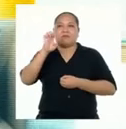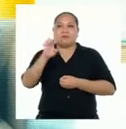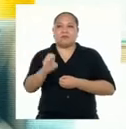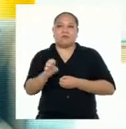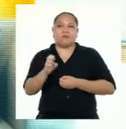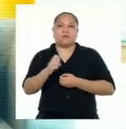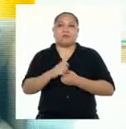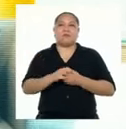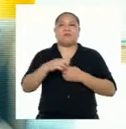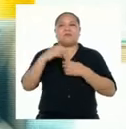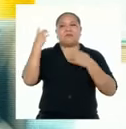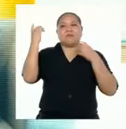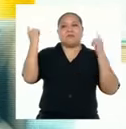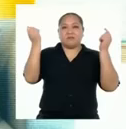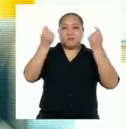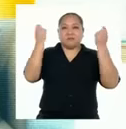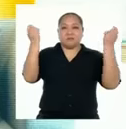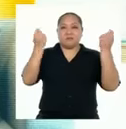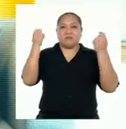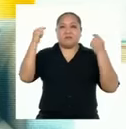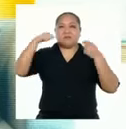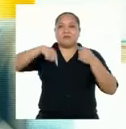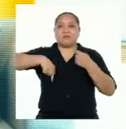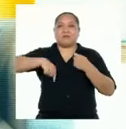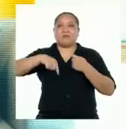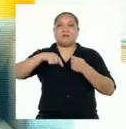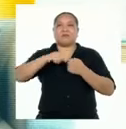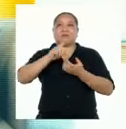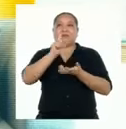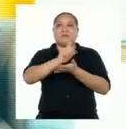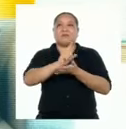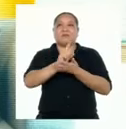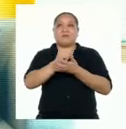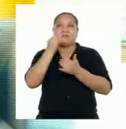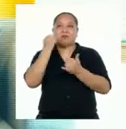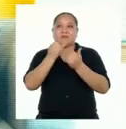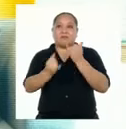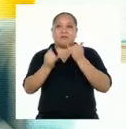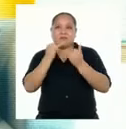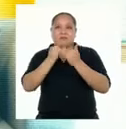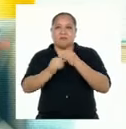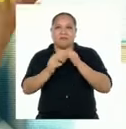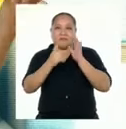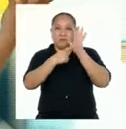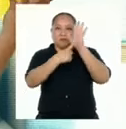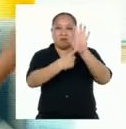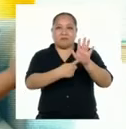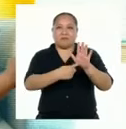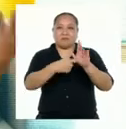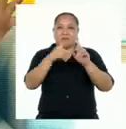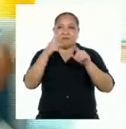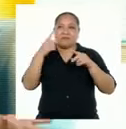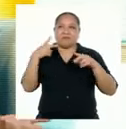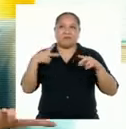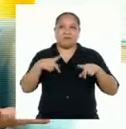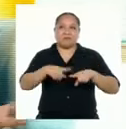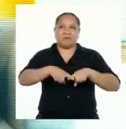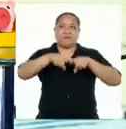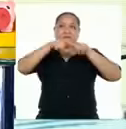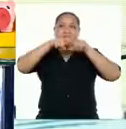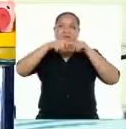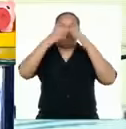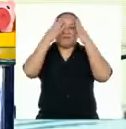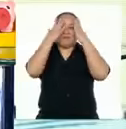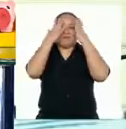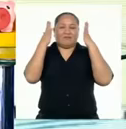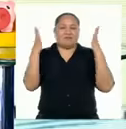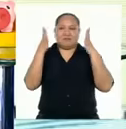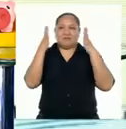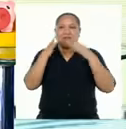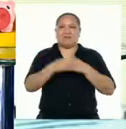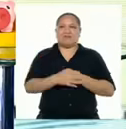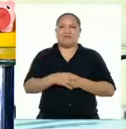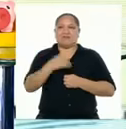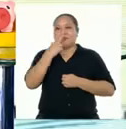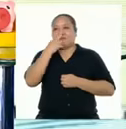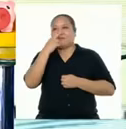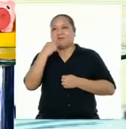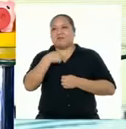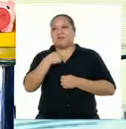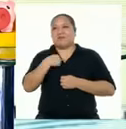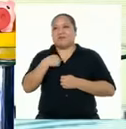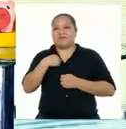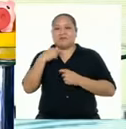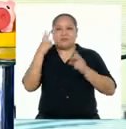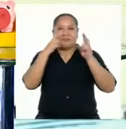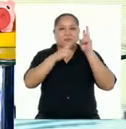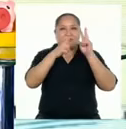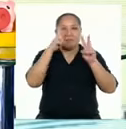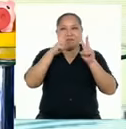de teatro aquí en Lima, y las últimas funciones se tuvieron que cancelar. No lo podía creer. Tocino y yo ya habíamos seguido muy